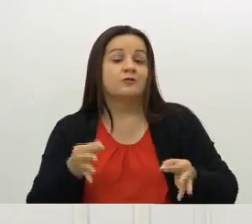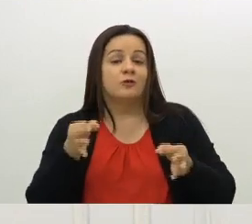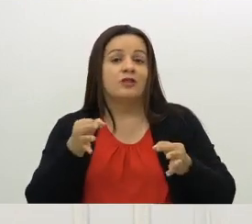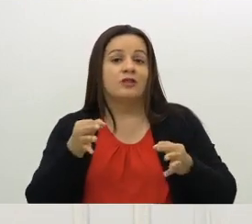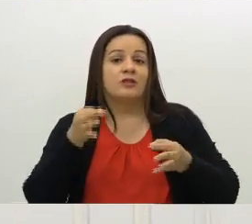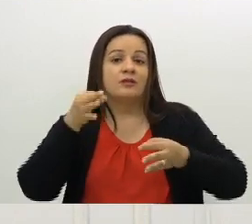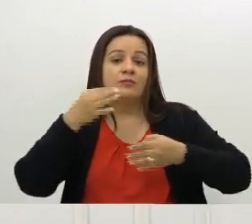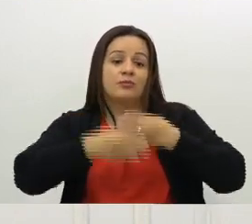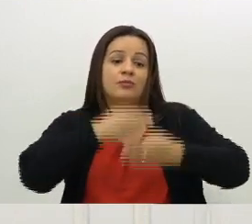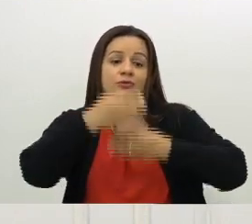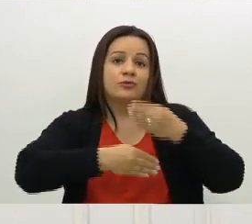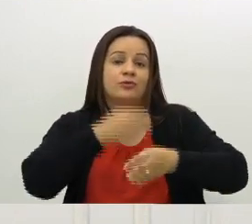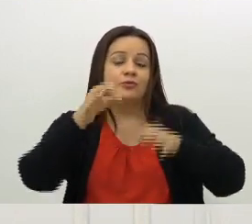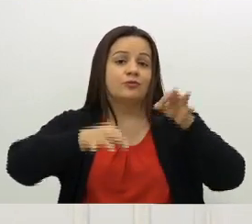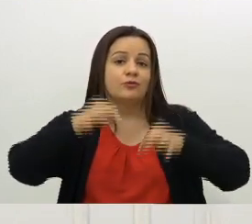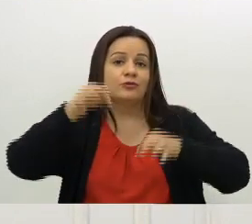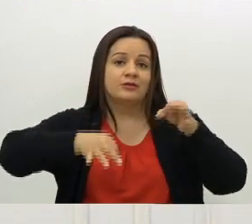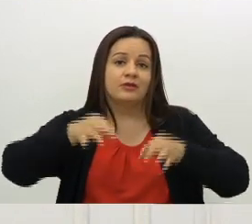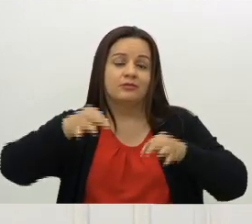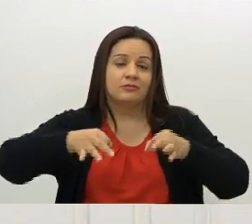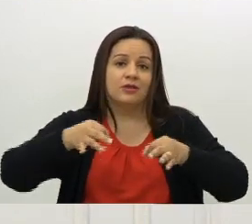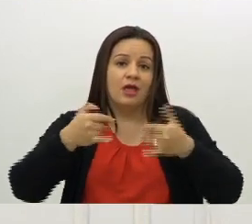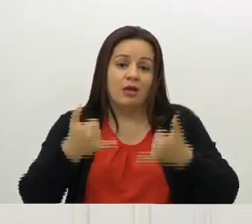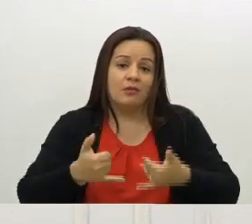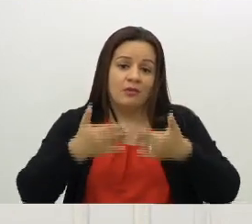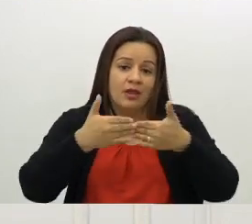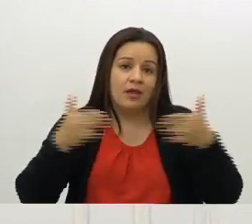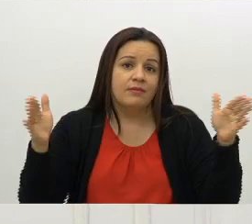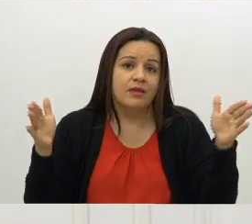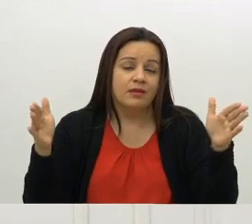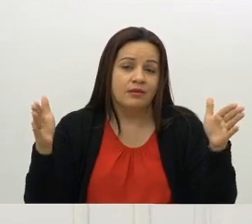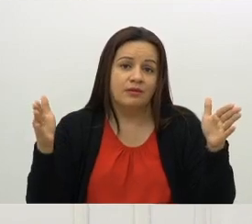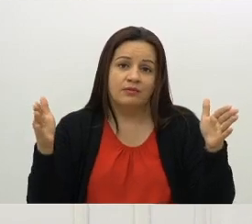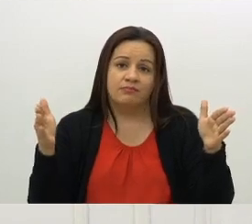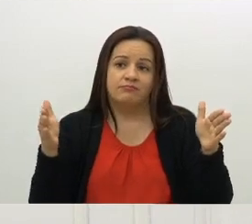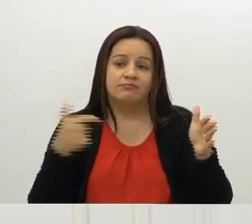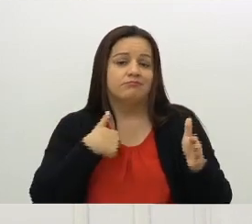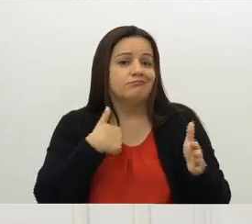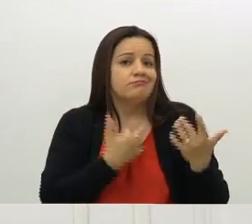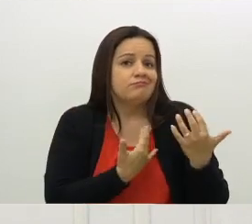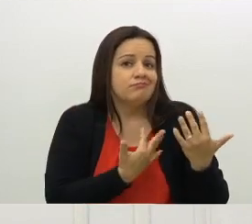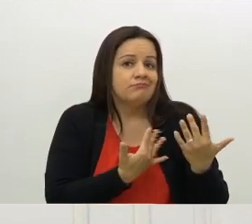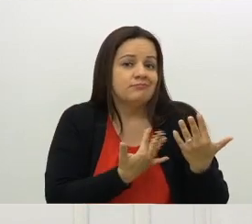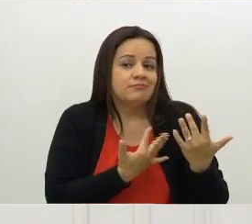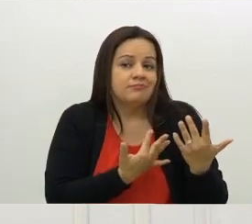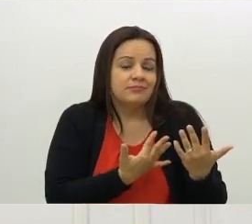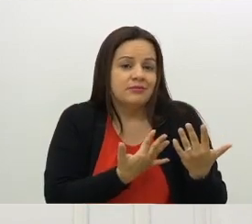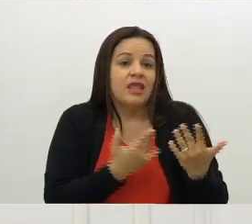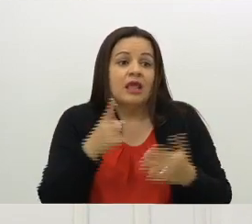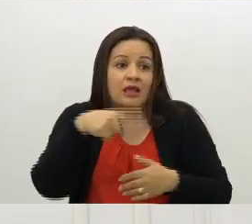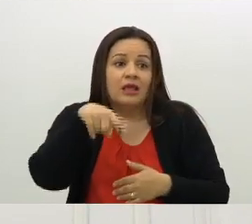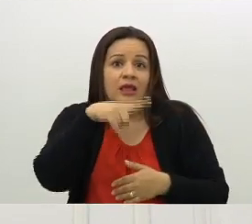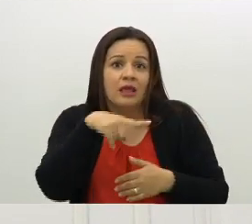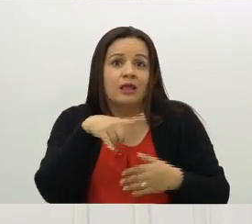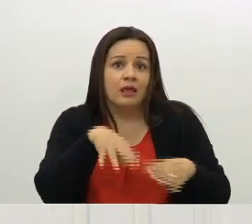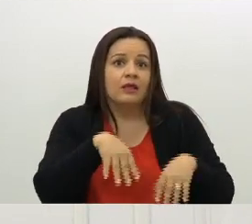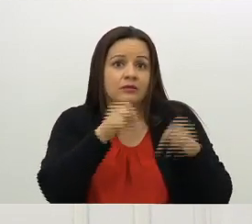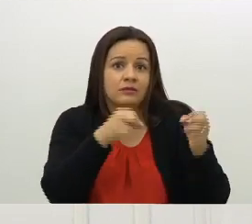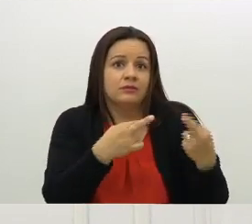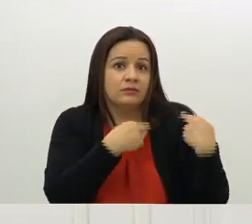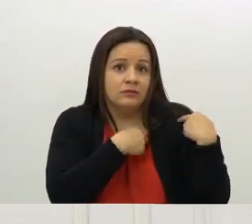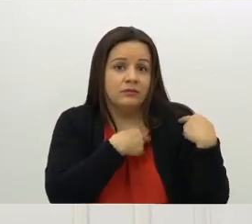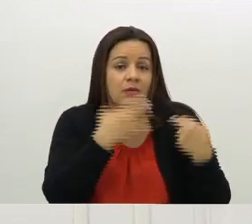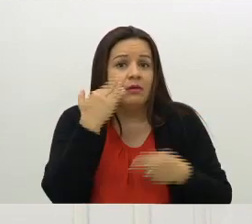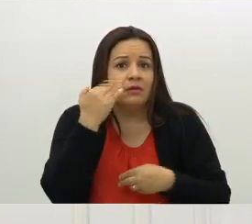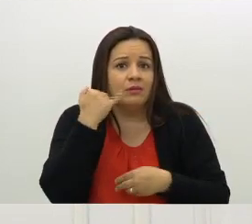procesos judiciales que están hoy abiertos y que yo esperaría que sienten las responsabilidades del caso, porque han